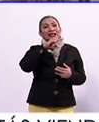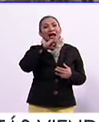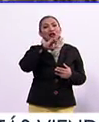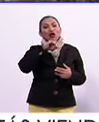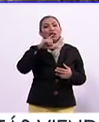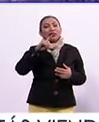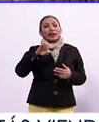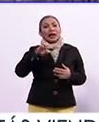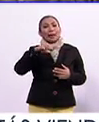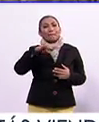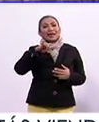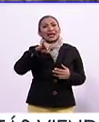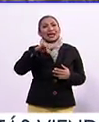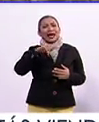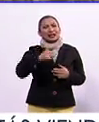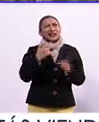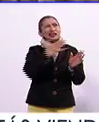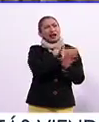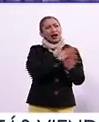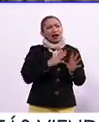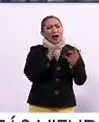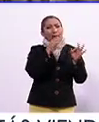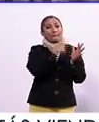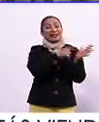Minas, que se fundó en